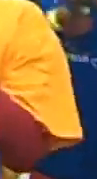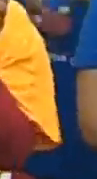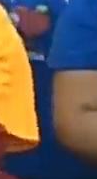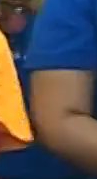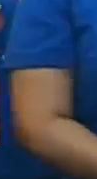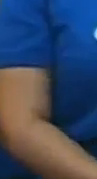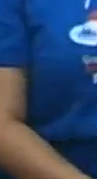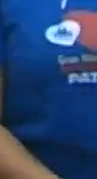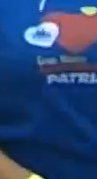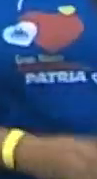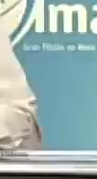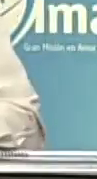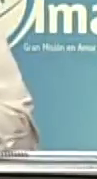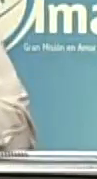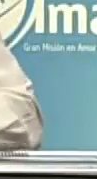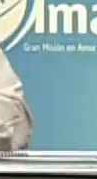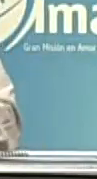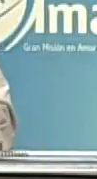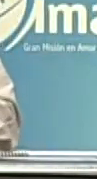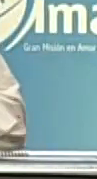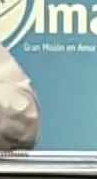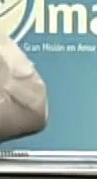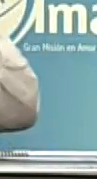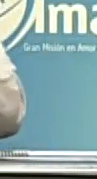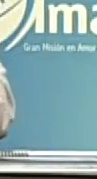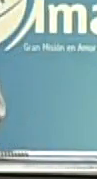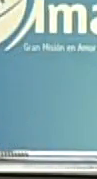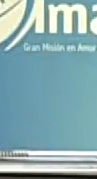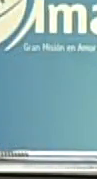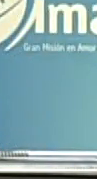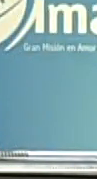Pero bueno, paso a paso, paso a paso.